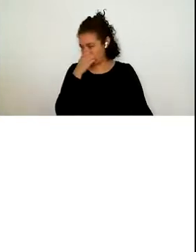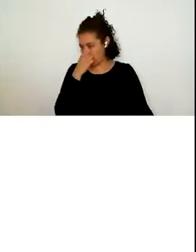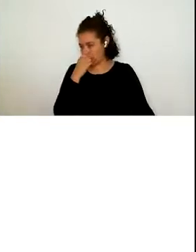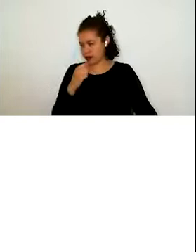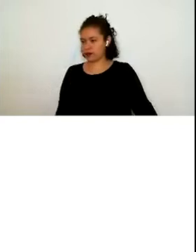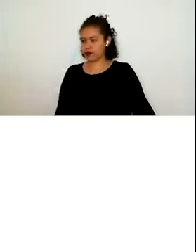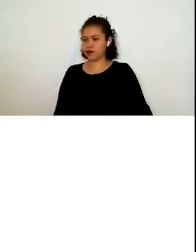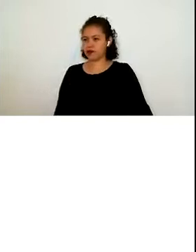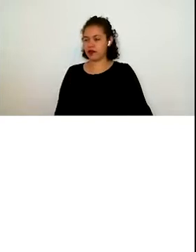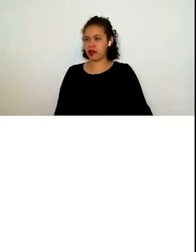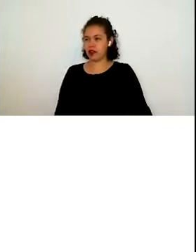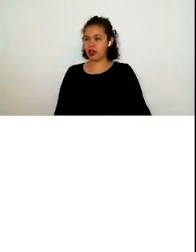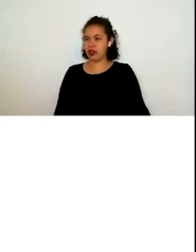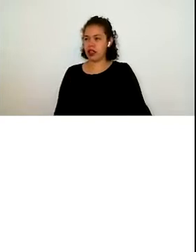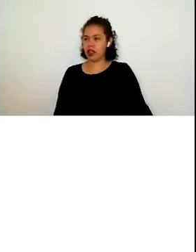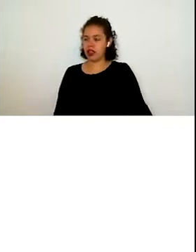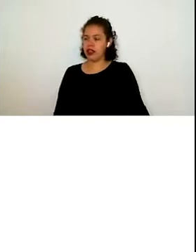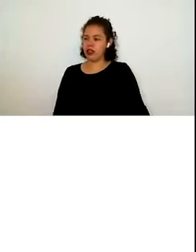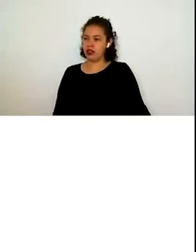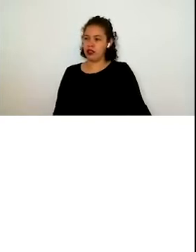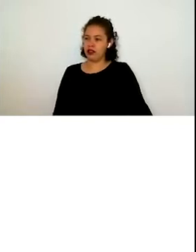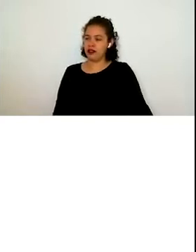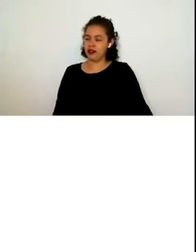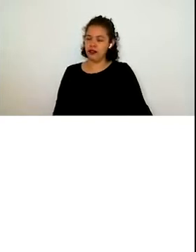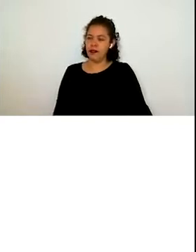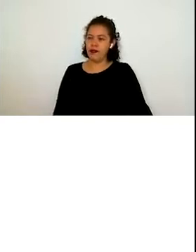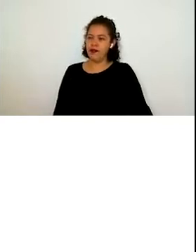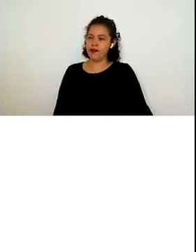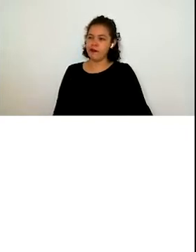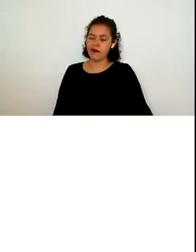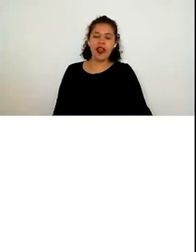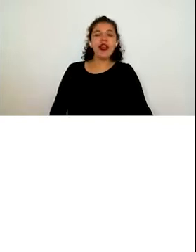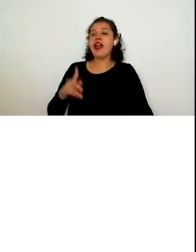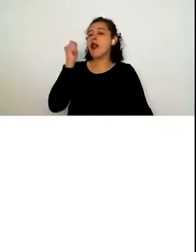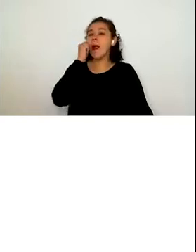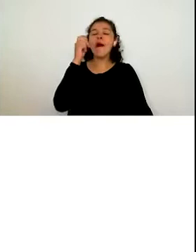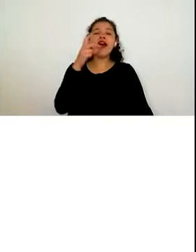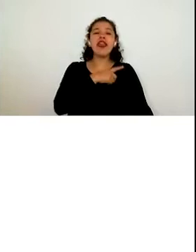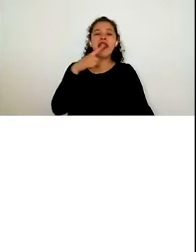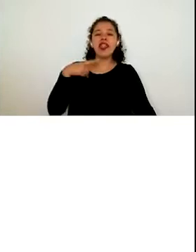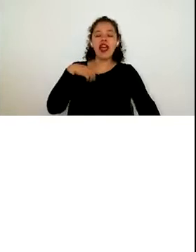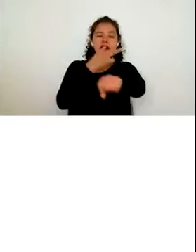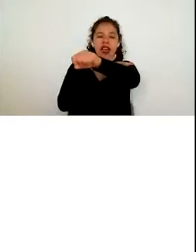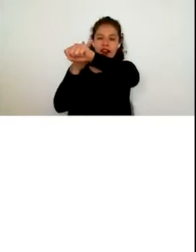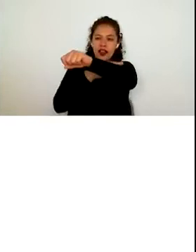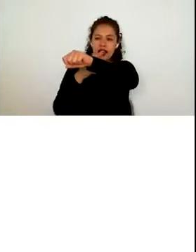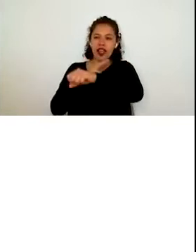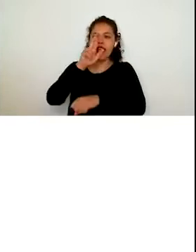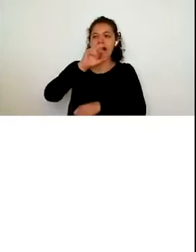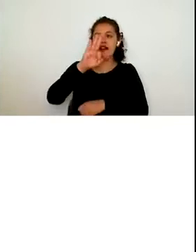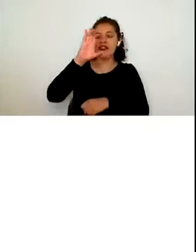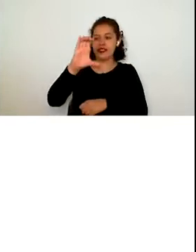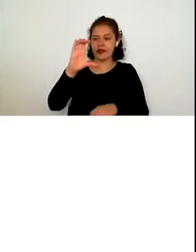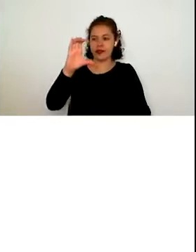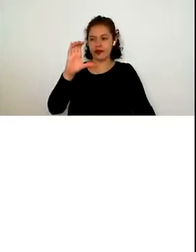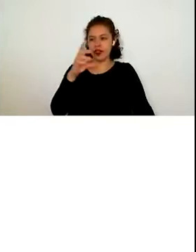a su trabajo personal, aún así tienen que estar inscritos o tienen que contar con un RFC,